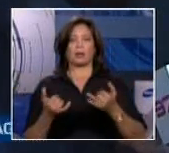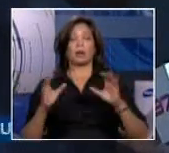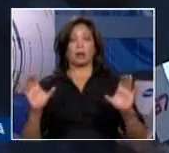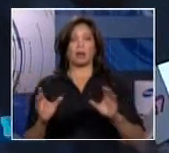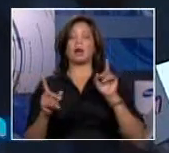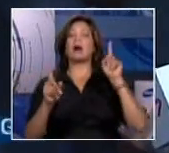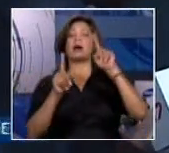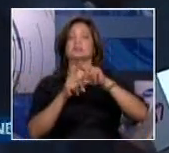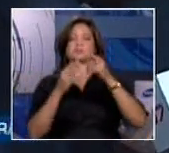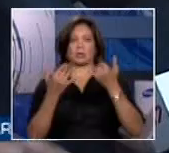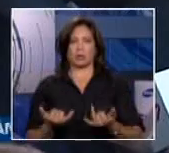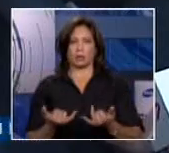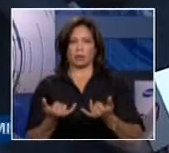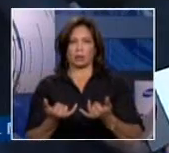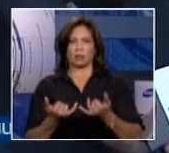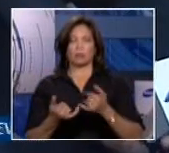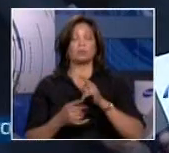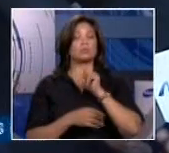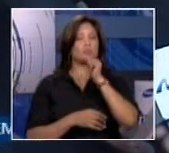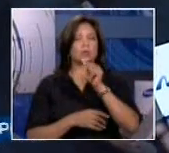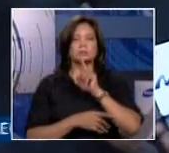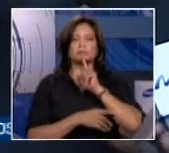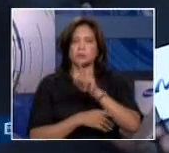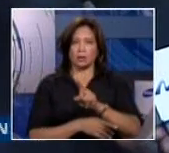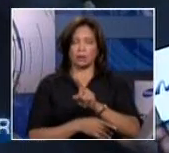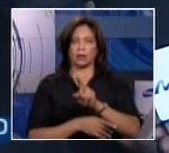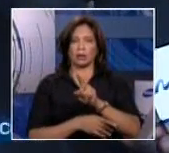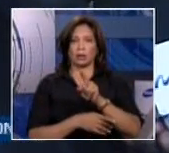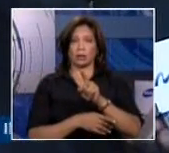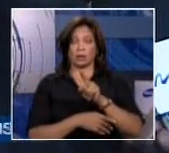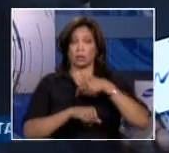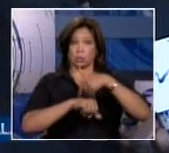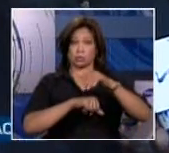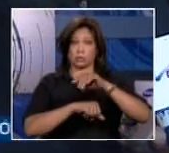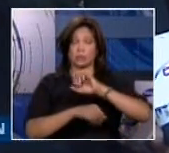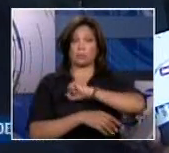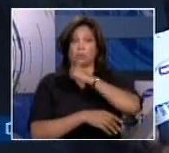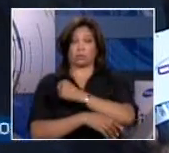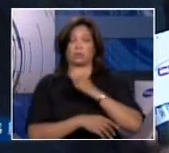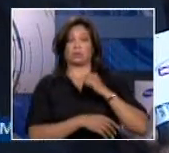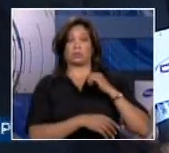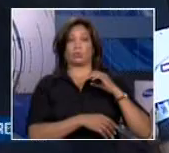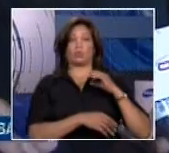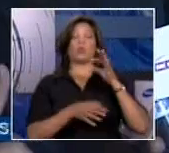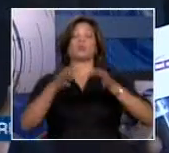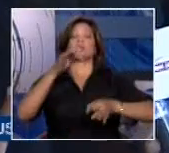activo hasta hoy, porque no es cierto que el Consejo del Poder Policial tenga